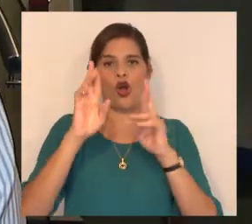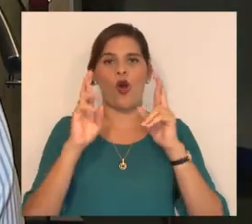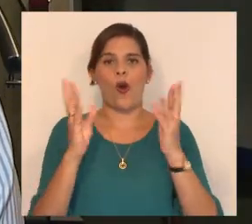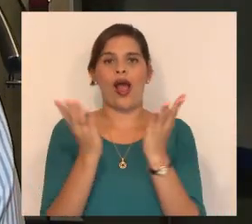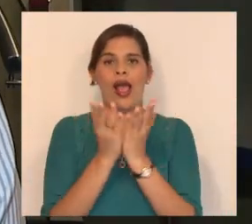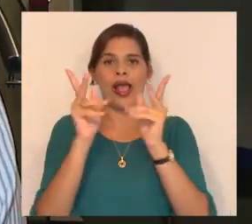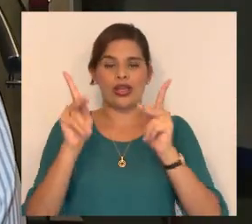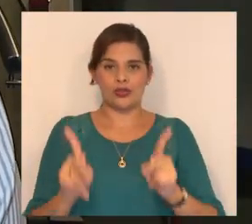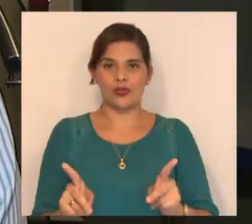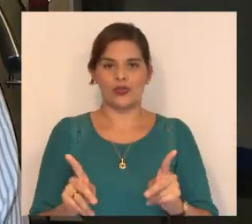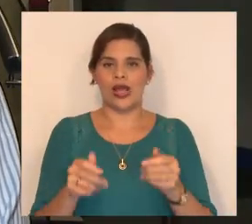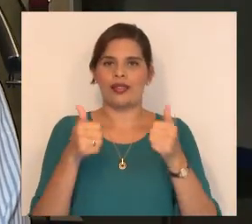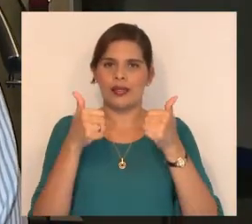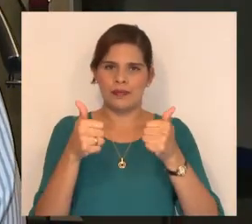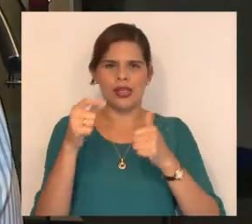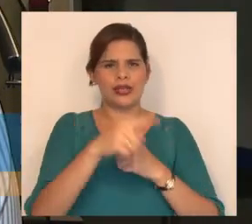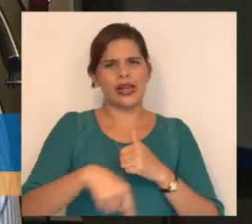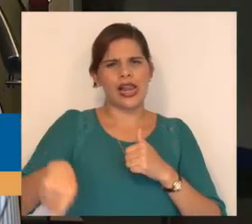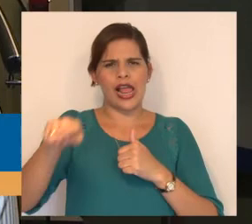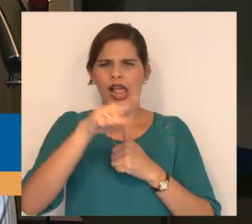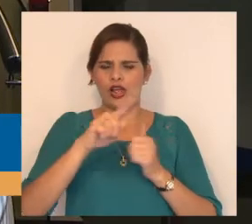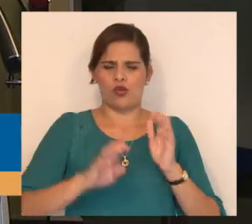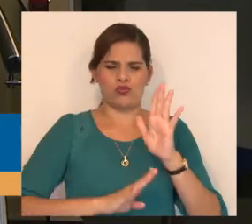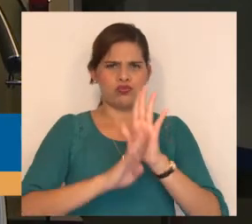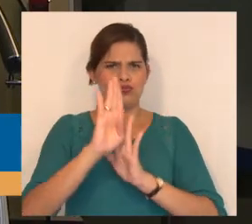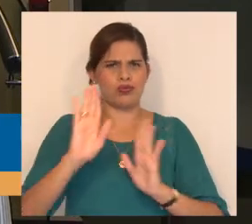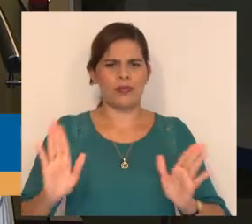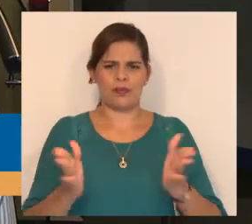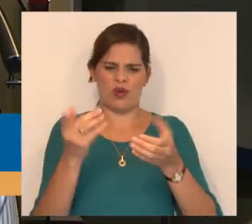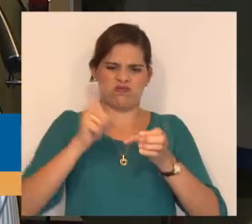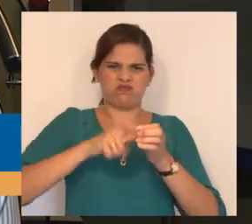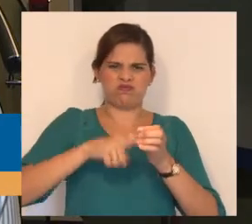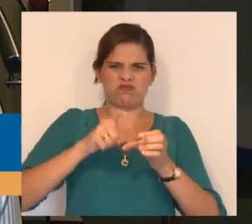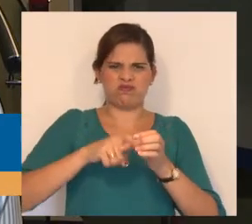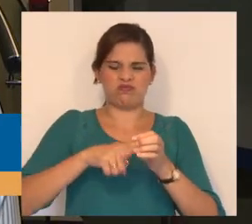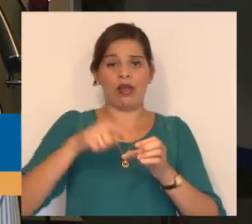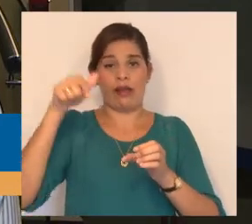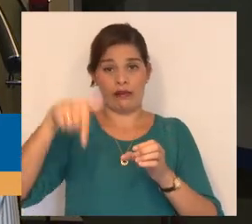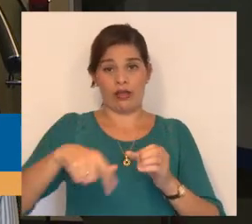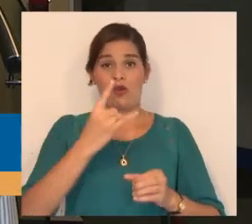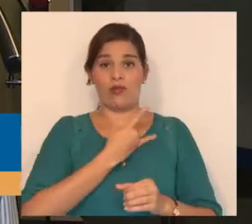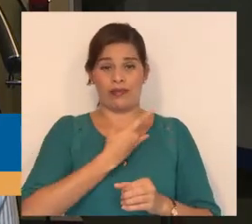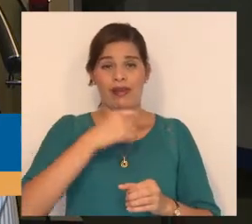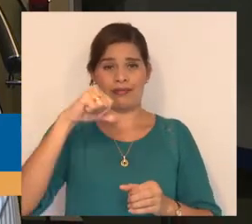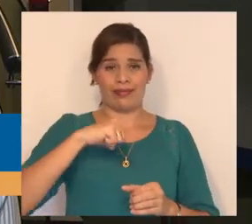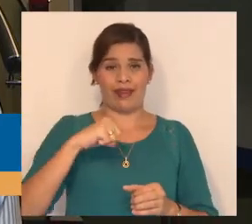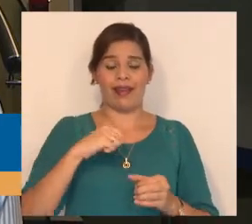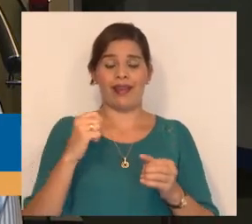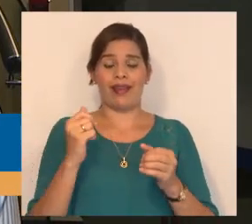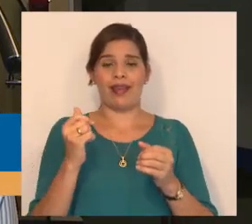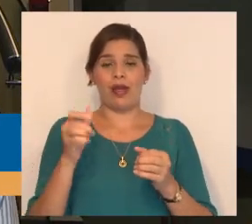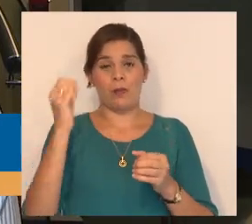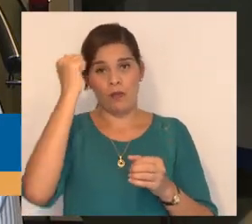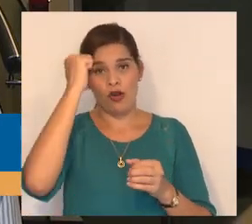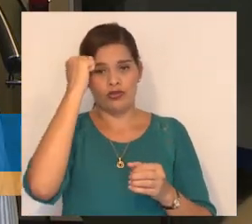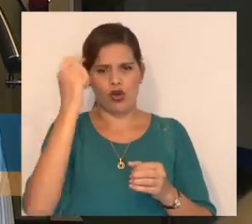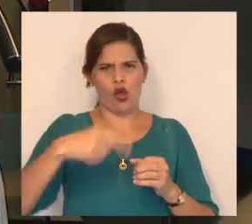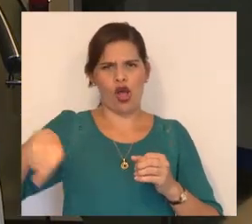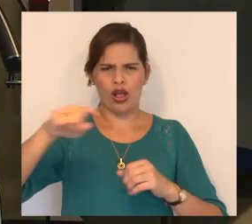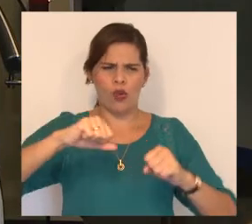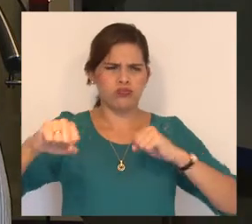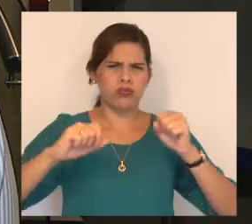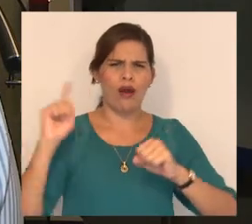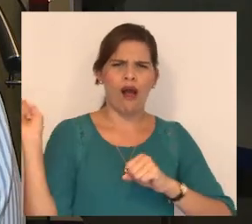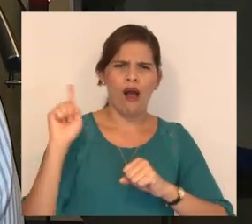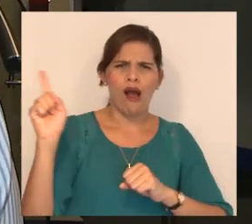abra las puertas y sigamos avanzando, porque lo que queremos es tener algunos docentes nuestros, investigadores, como miembros plenos de número dentro de la academia. Creo que